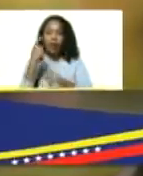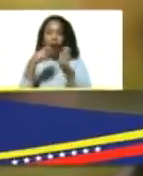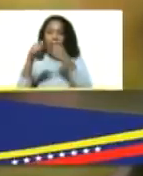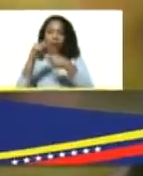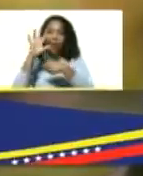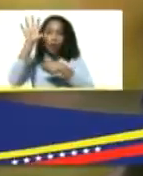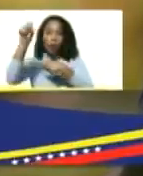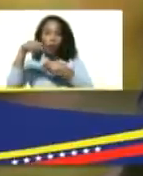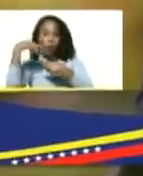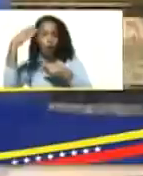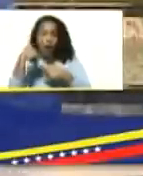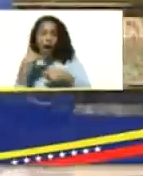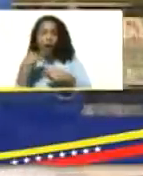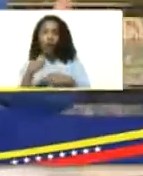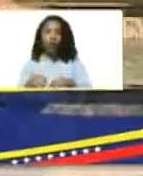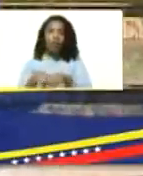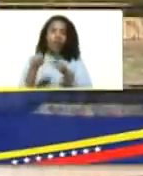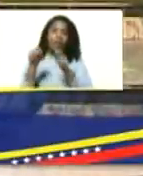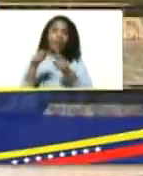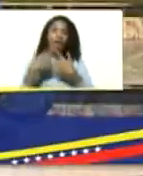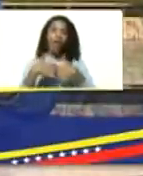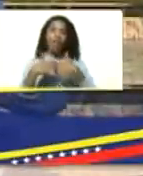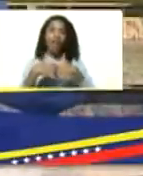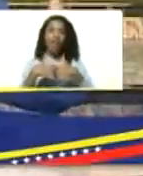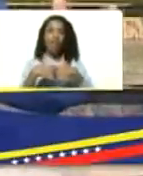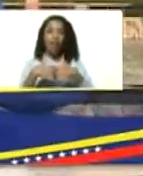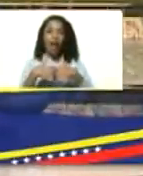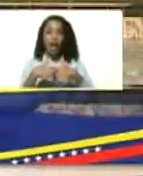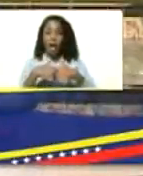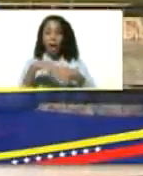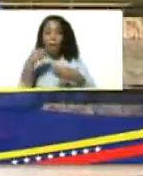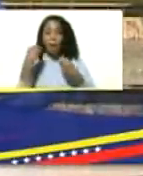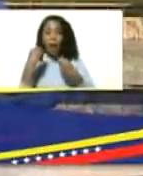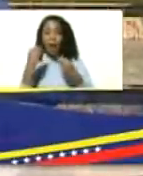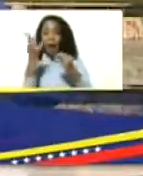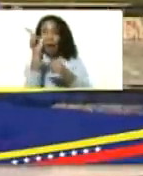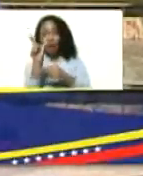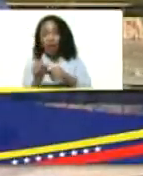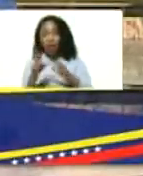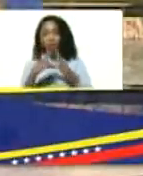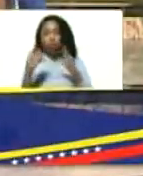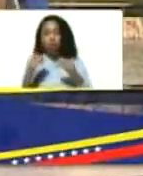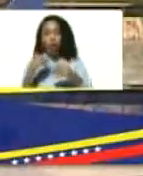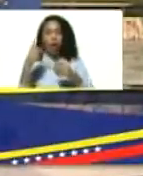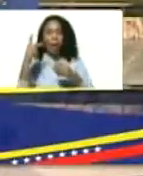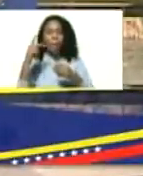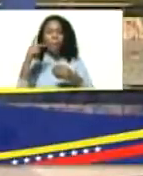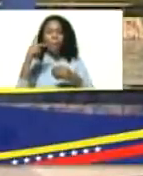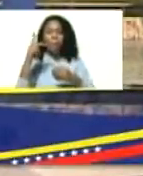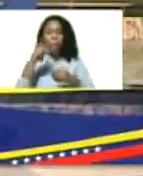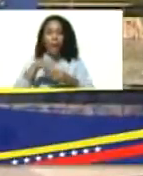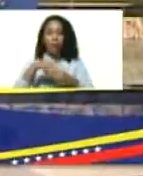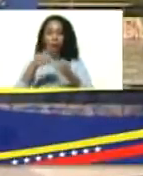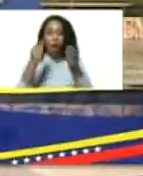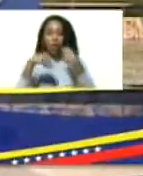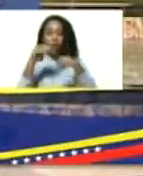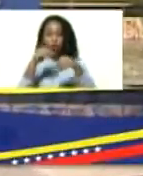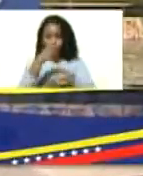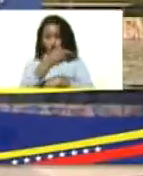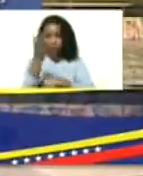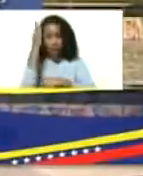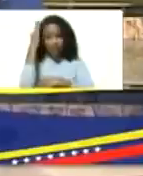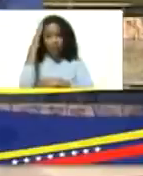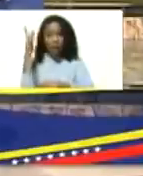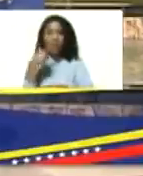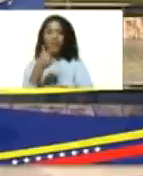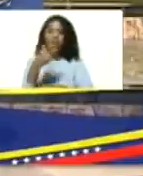repuestos para la industria petrolera para la refinería para la petroquímica ustedes sabían empresario nos